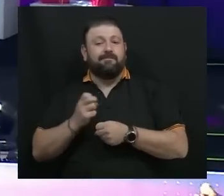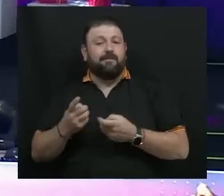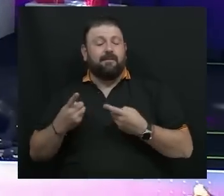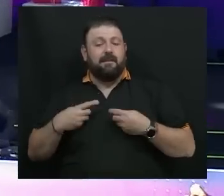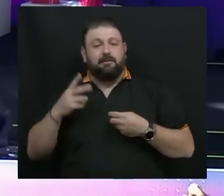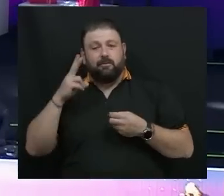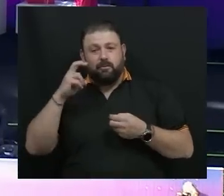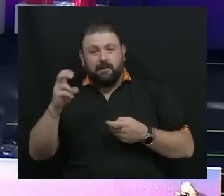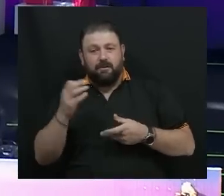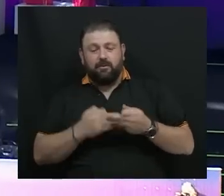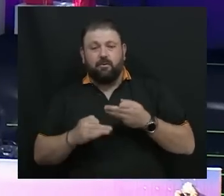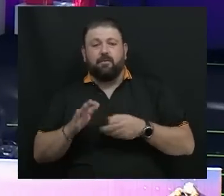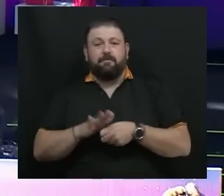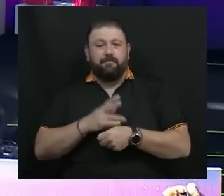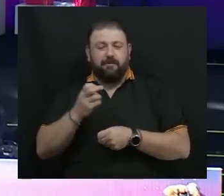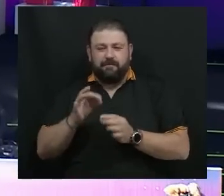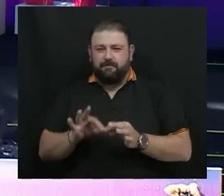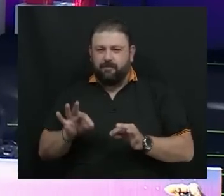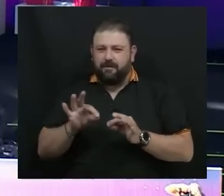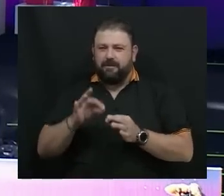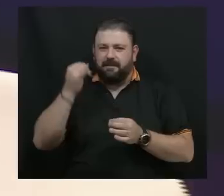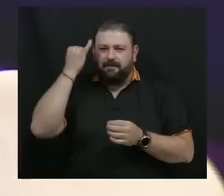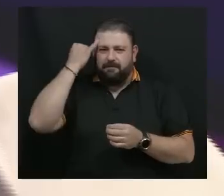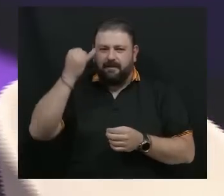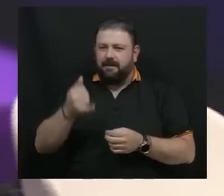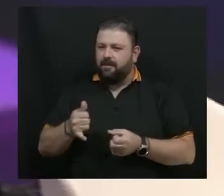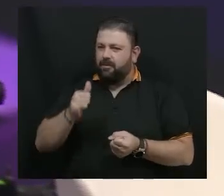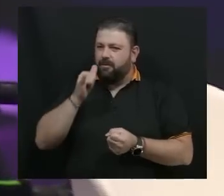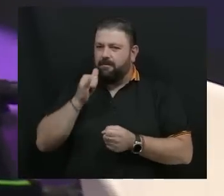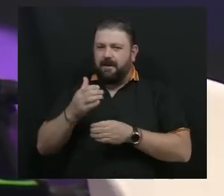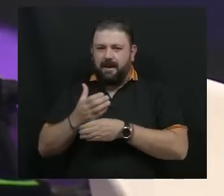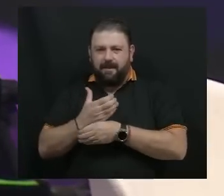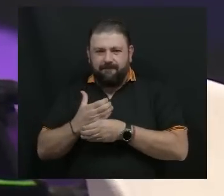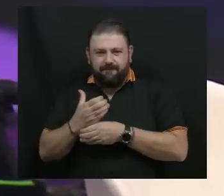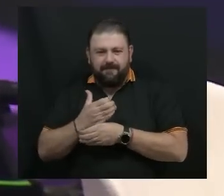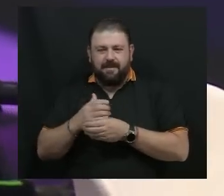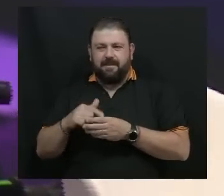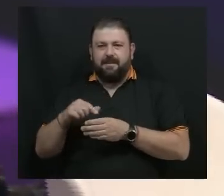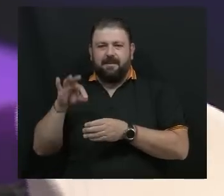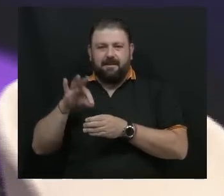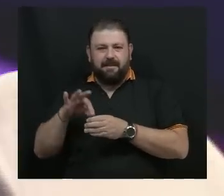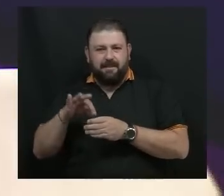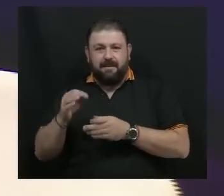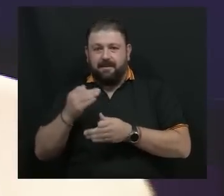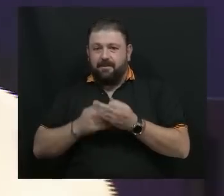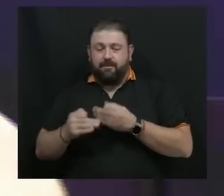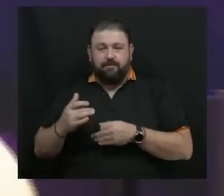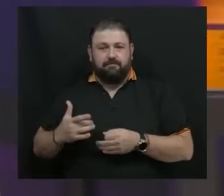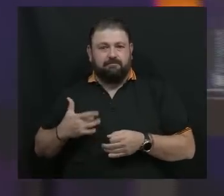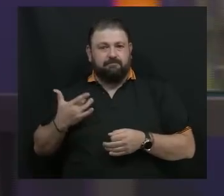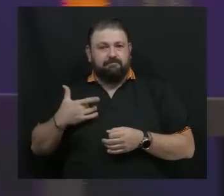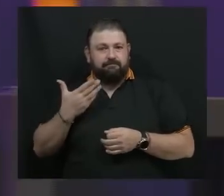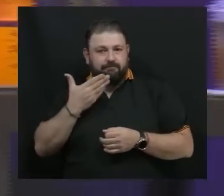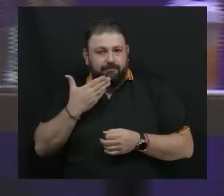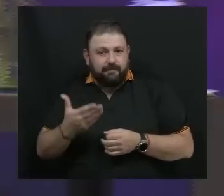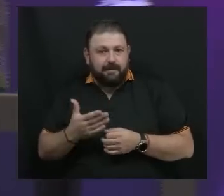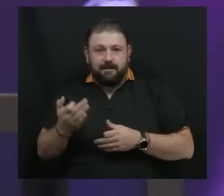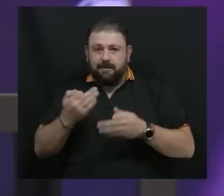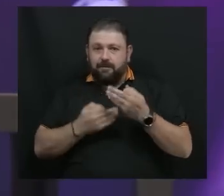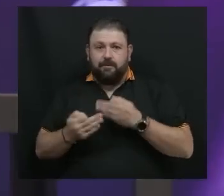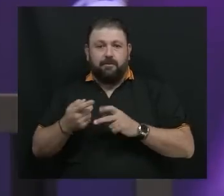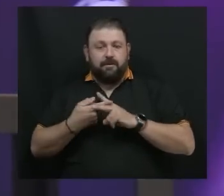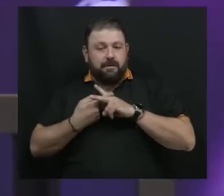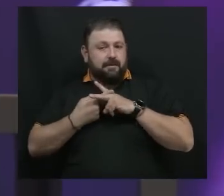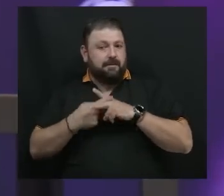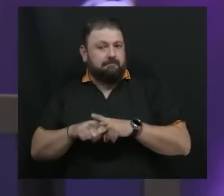tomar el producto, sobre todo el café, el té, hace que tus células tengan ese, esa buena velocidad de quemar grasa y empiezas a bajar de